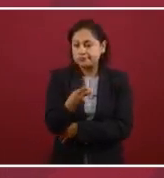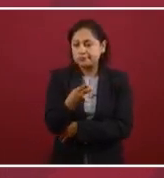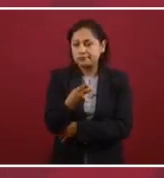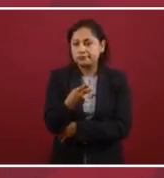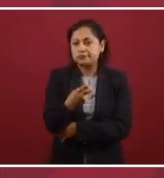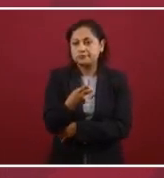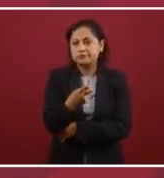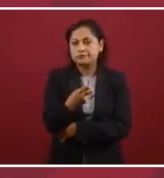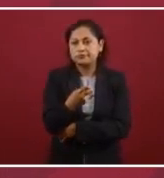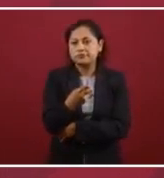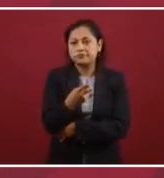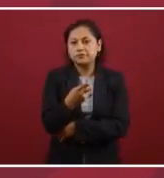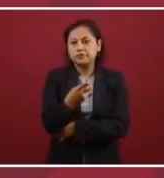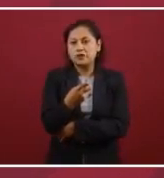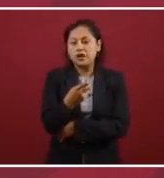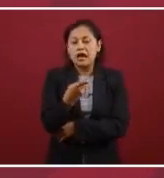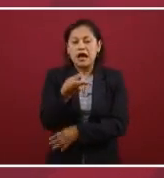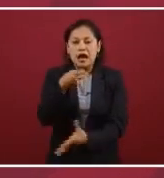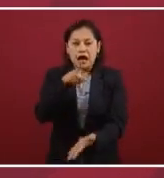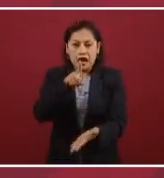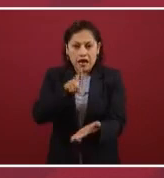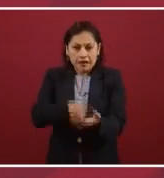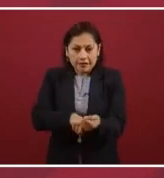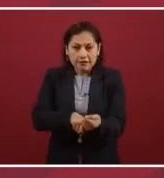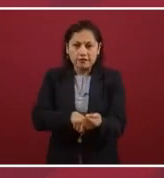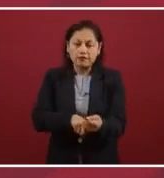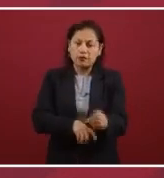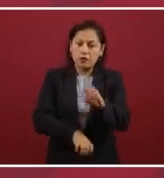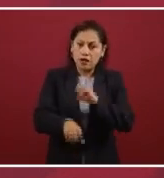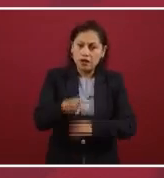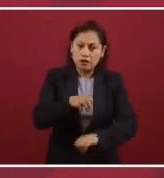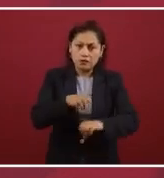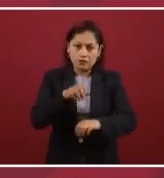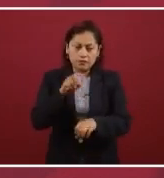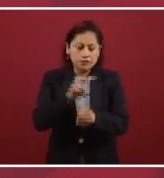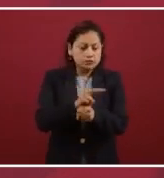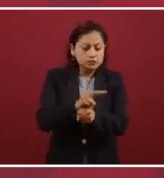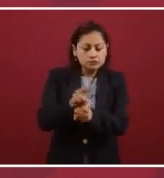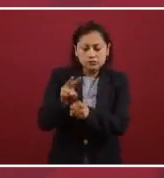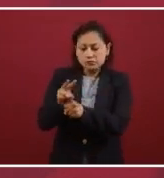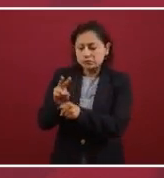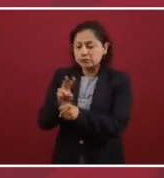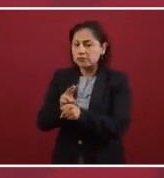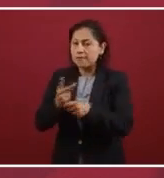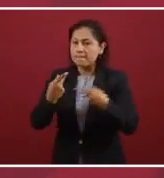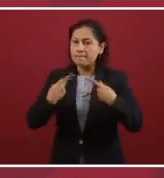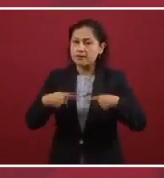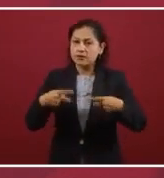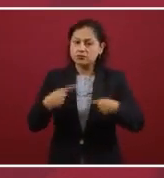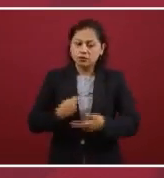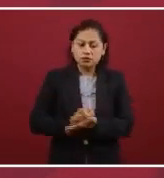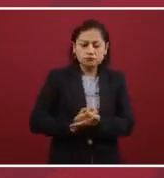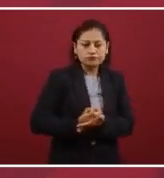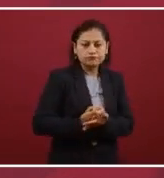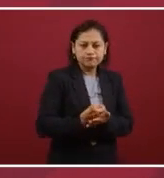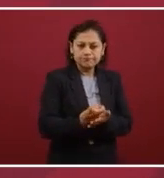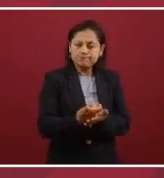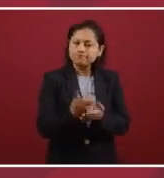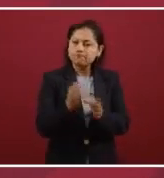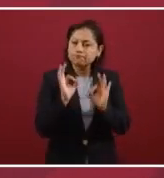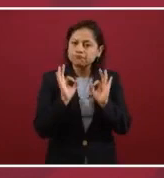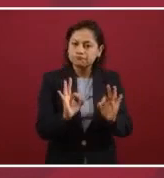estar atentos para que sus trabajadores obtengan buenos salarios, buenas